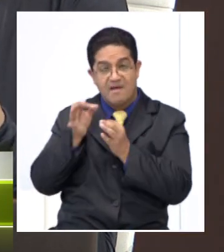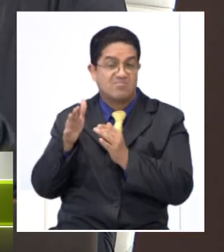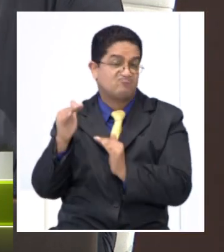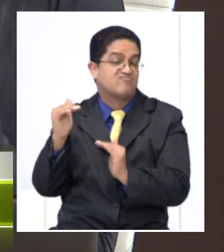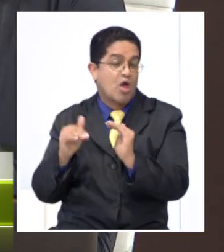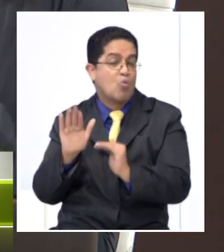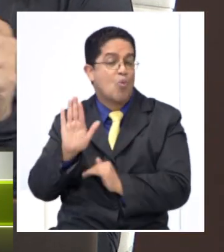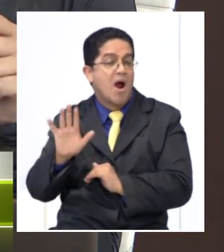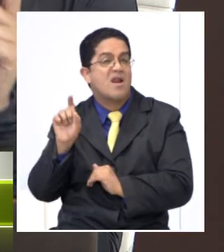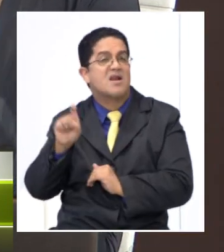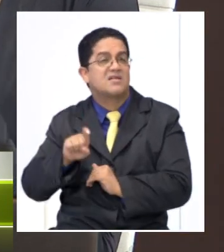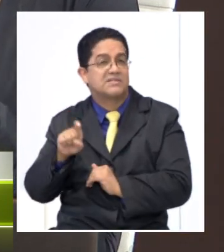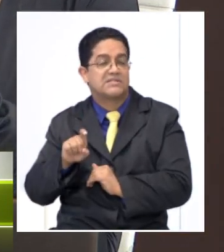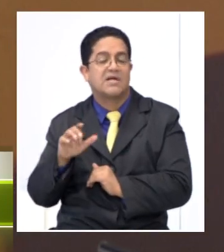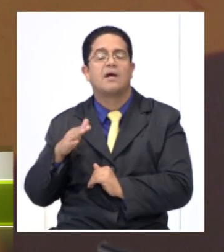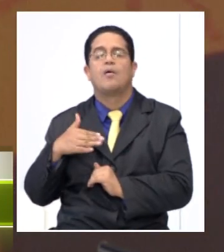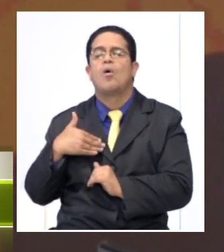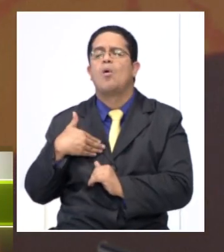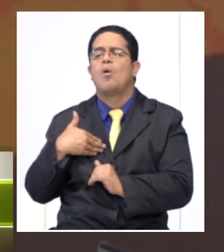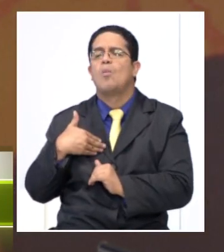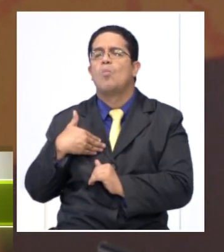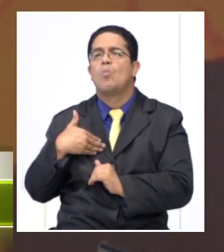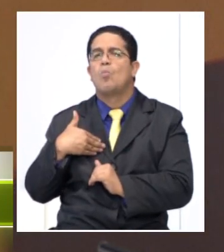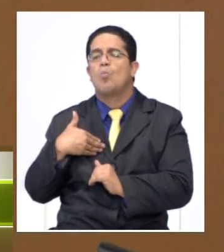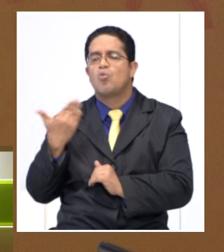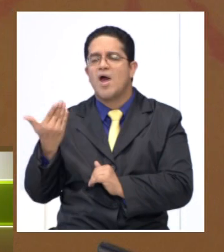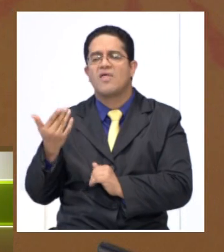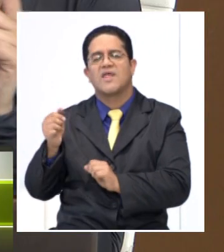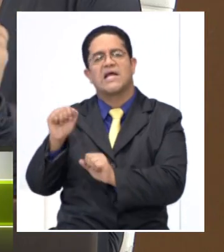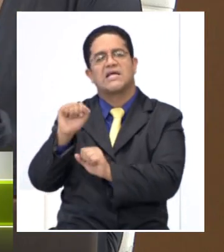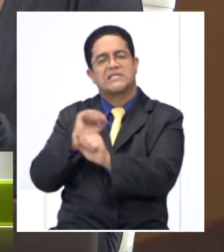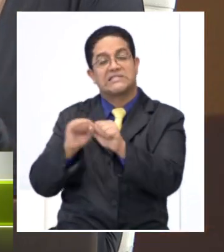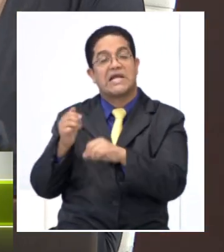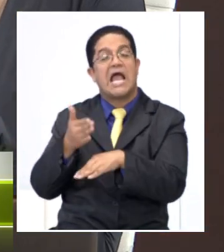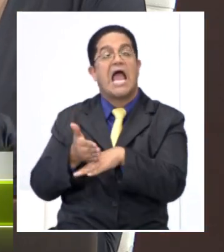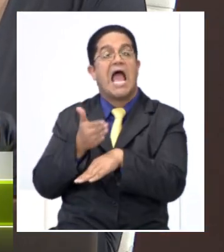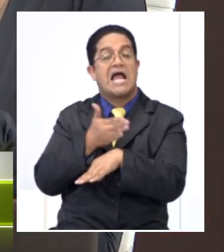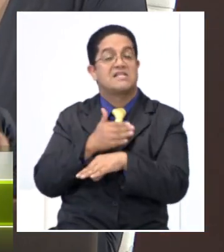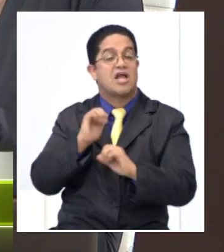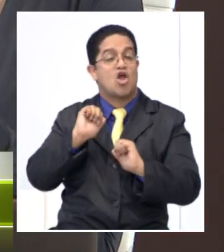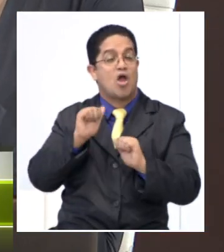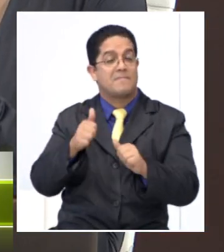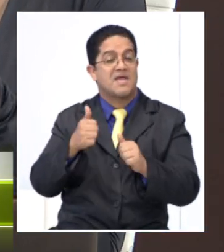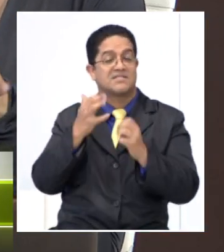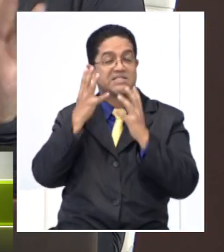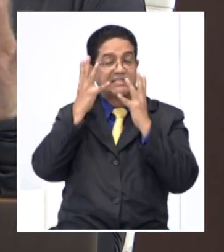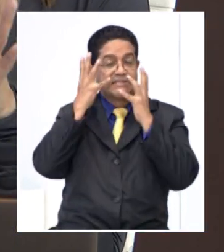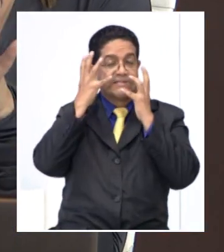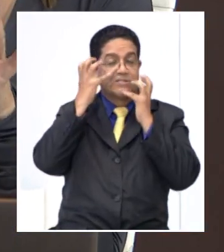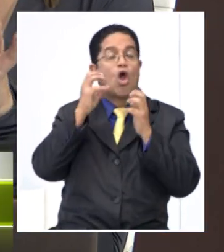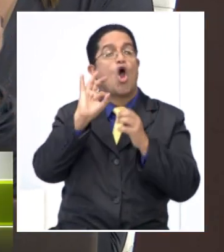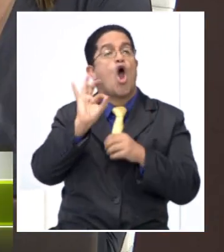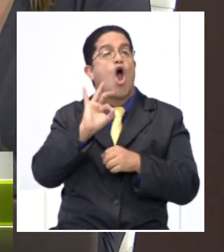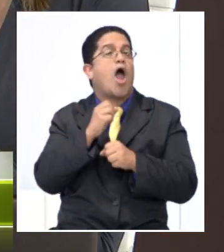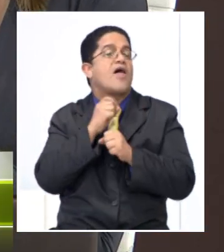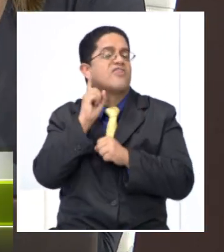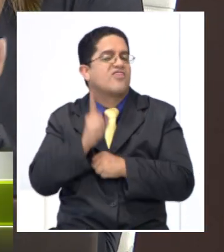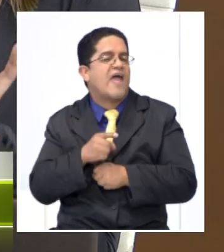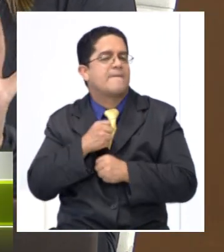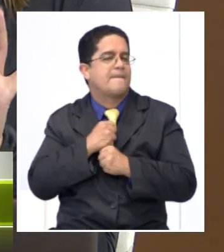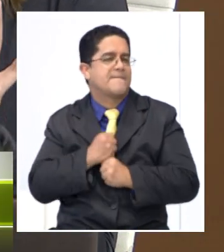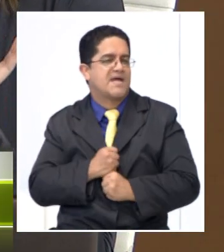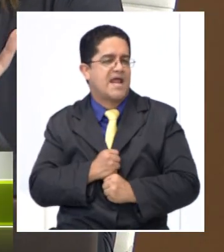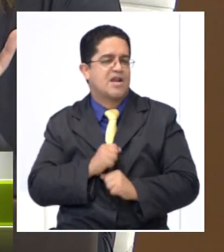Es así. ¿Se puede colocar de manera preventiva antes de que las arrugas aparezcan, o tenemos que esperar que vayan apareciendo como que